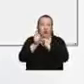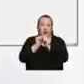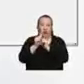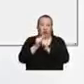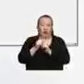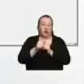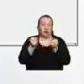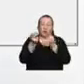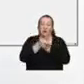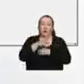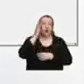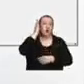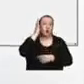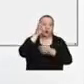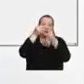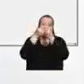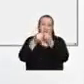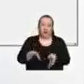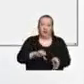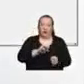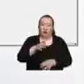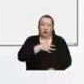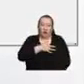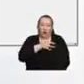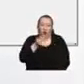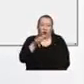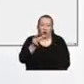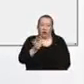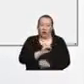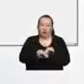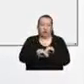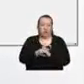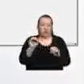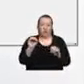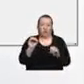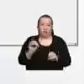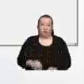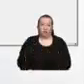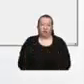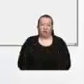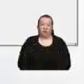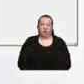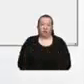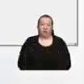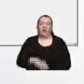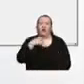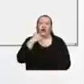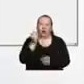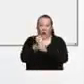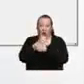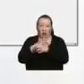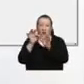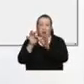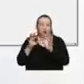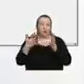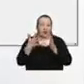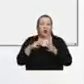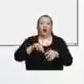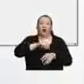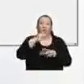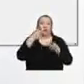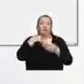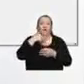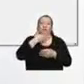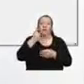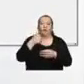no le duele el alma miras en me dejan hacer y destruyen lo que hicieron otros con